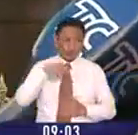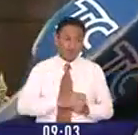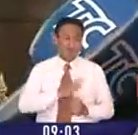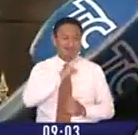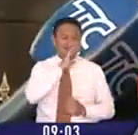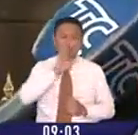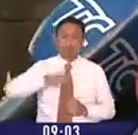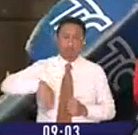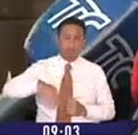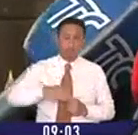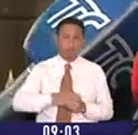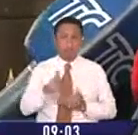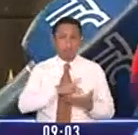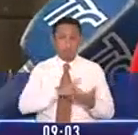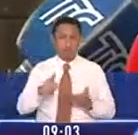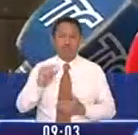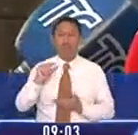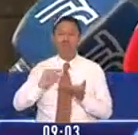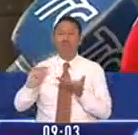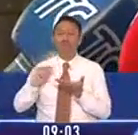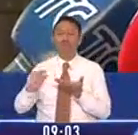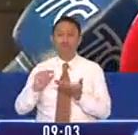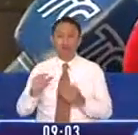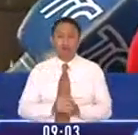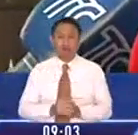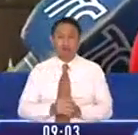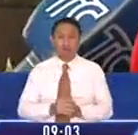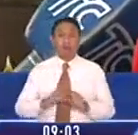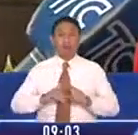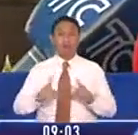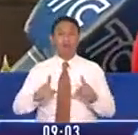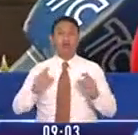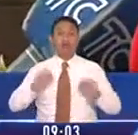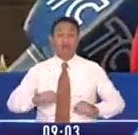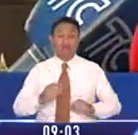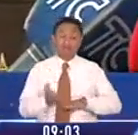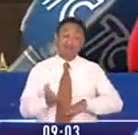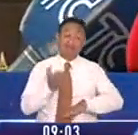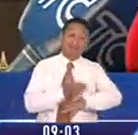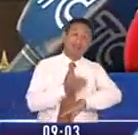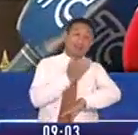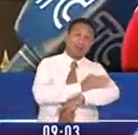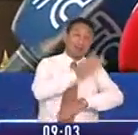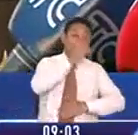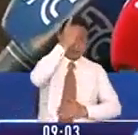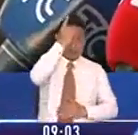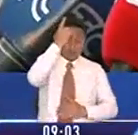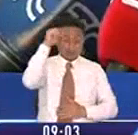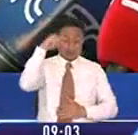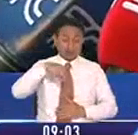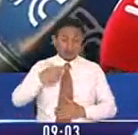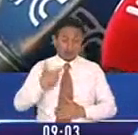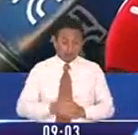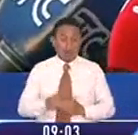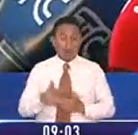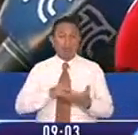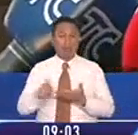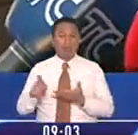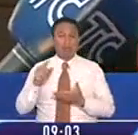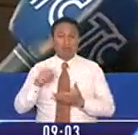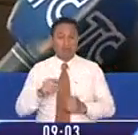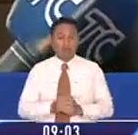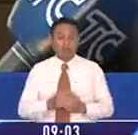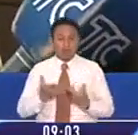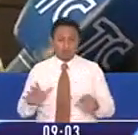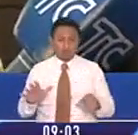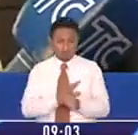tampoco la excepción, pero sin embargo sí hay que reconocer que ha habido deudas anteriores que el gobierno heredó, las ha pagado, pero es